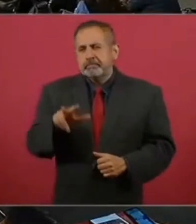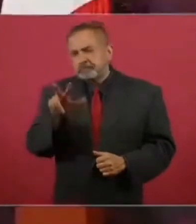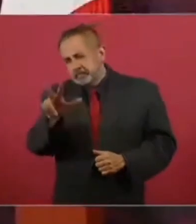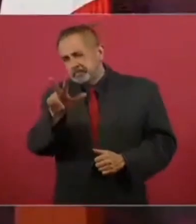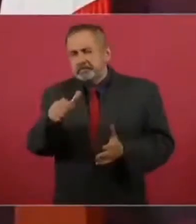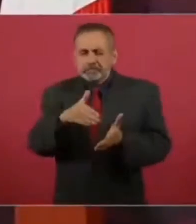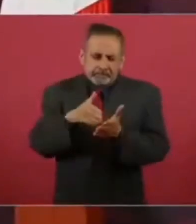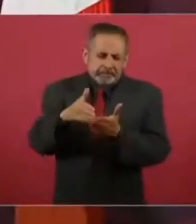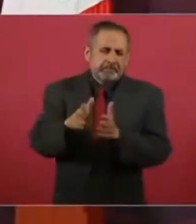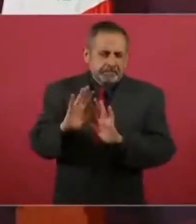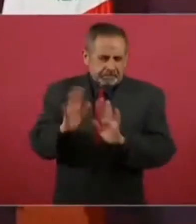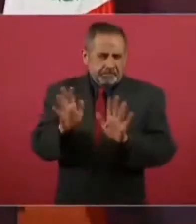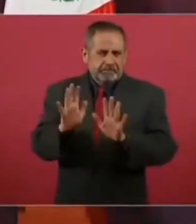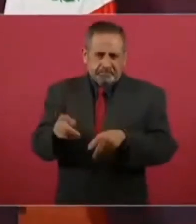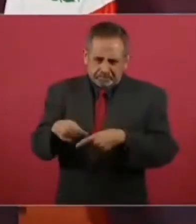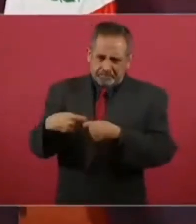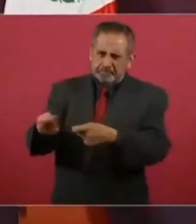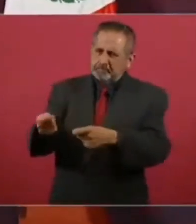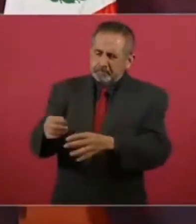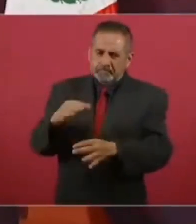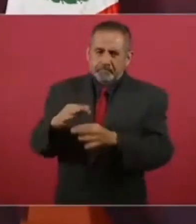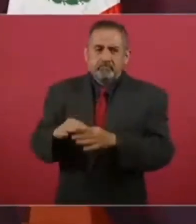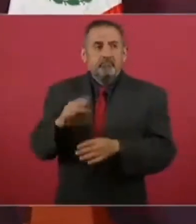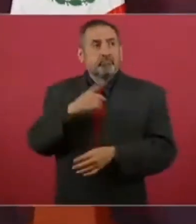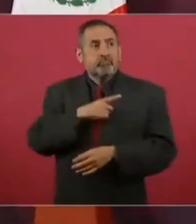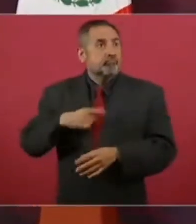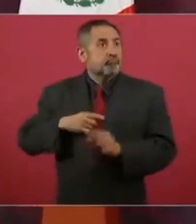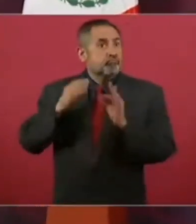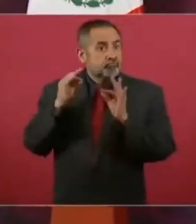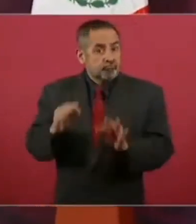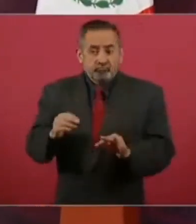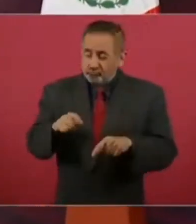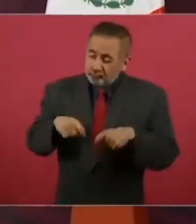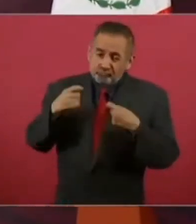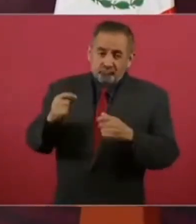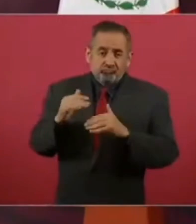18, y se tienen que entregar 25.